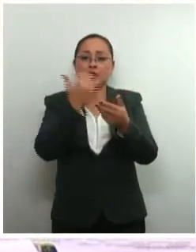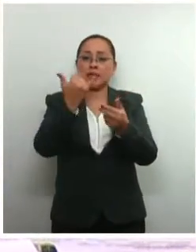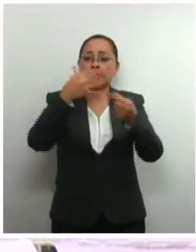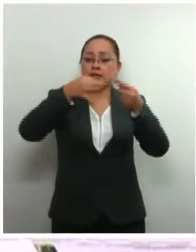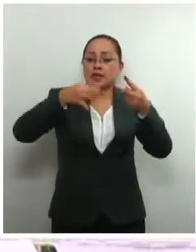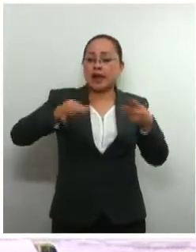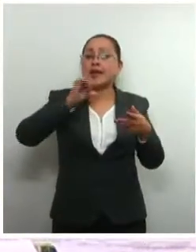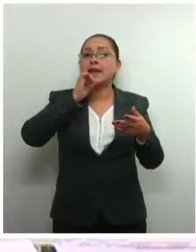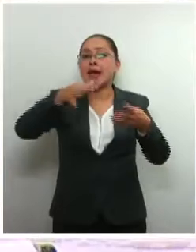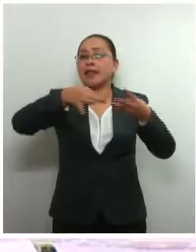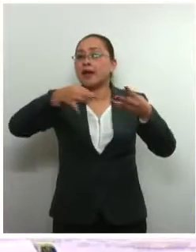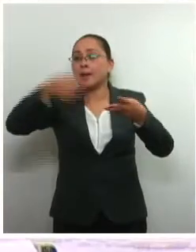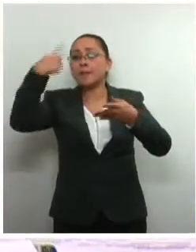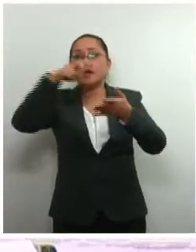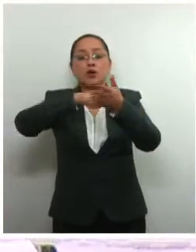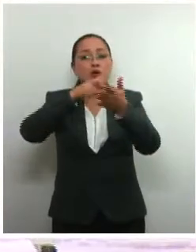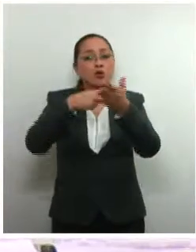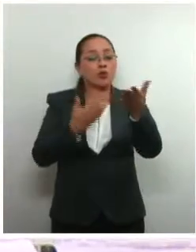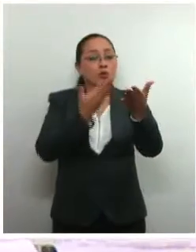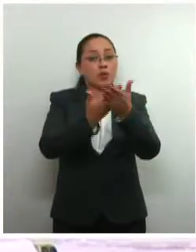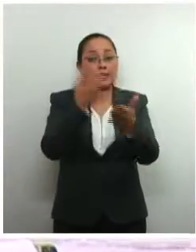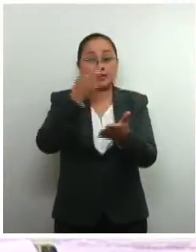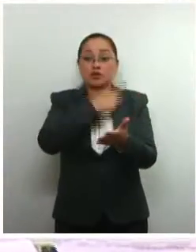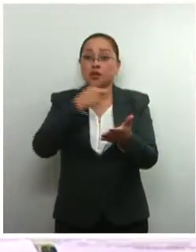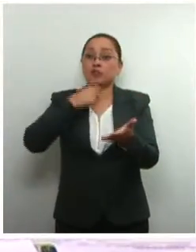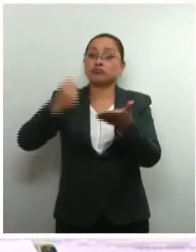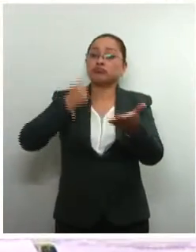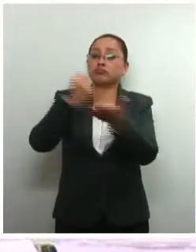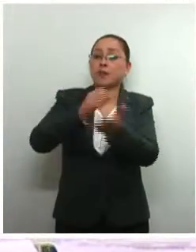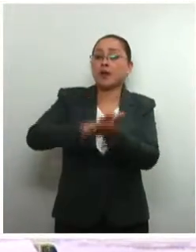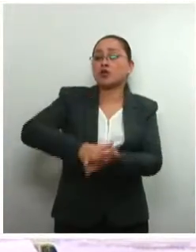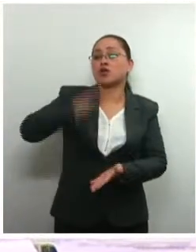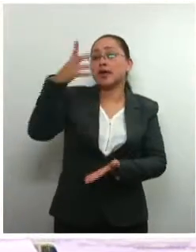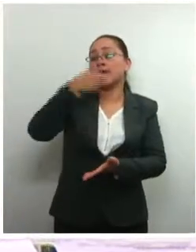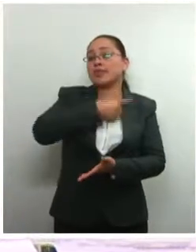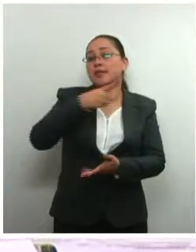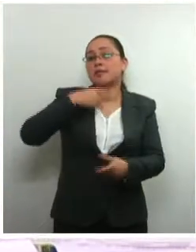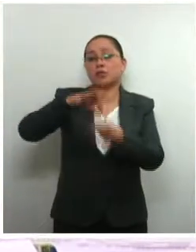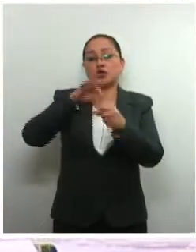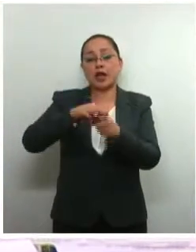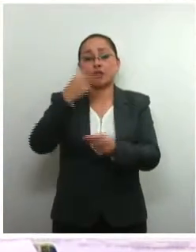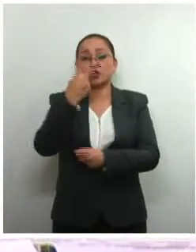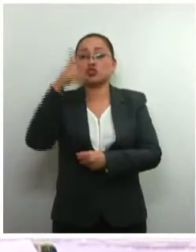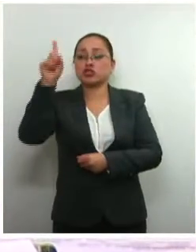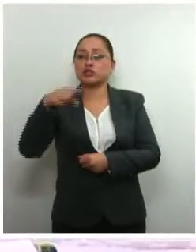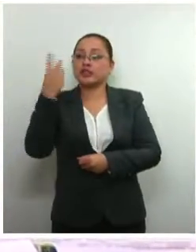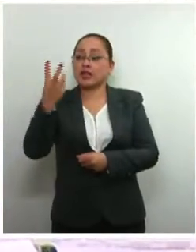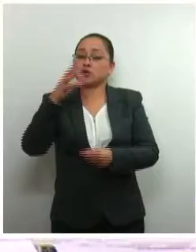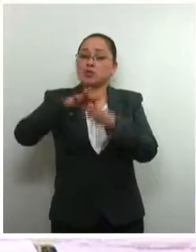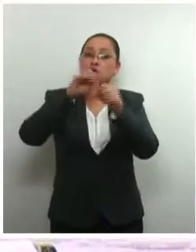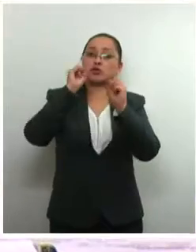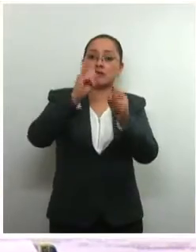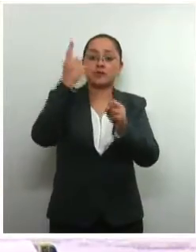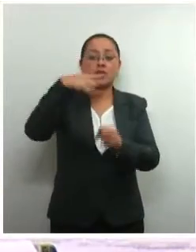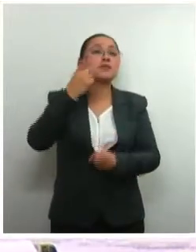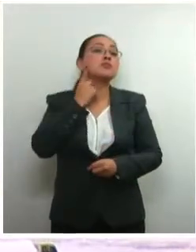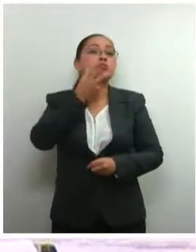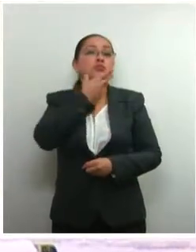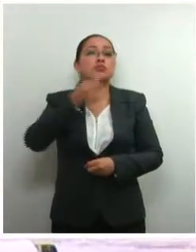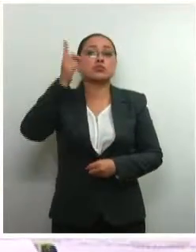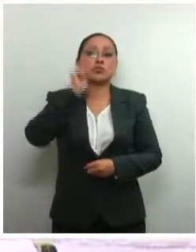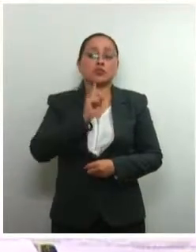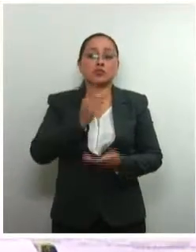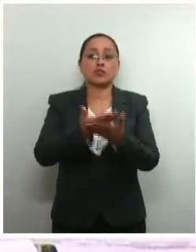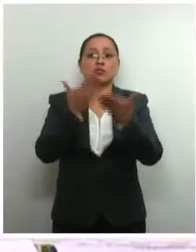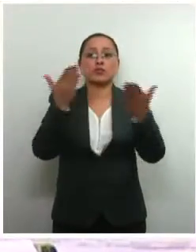no reservados, los cuales deberán ser aprobados por mayoría calificada de las 2/3 partes de las diputadas y